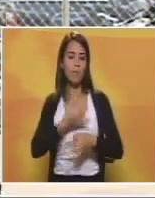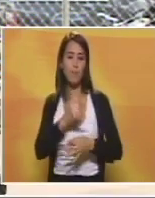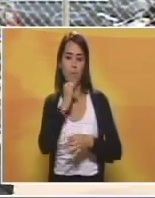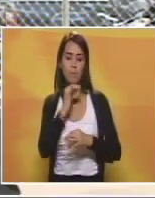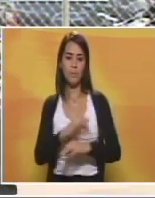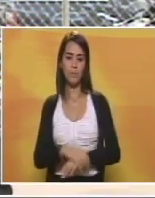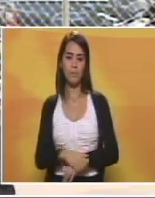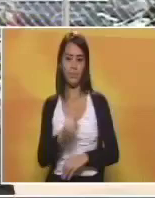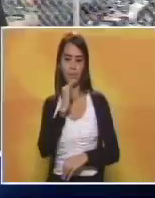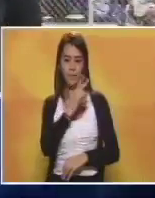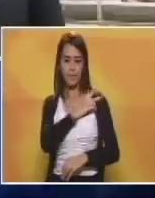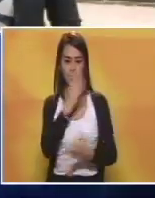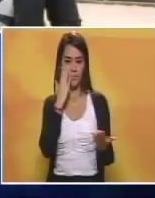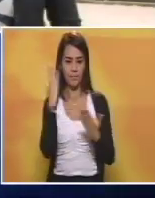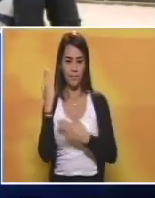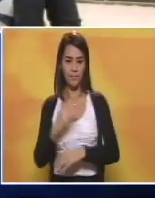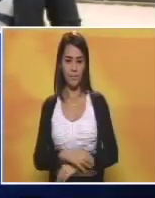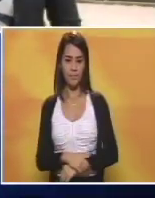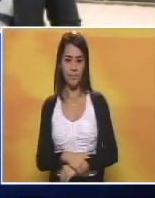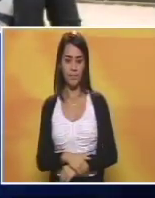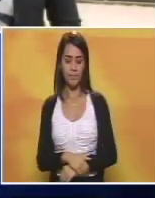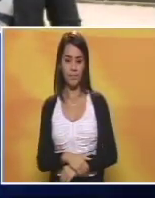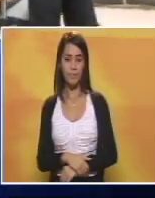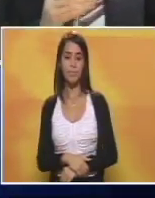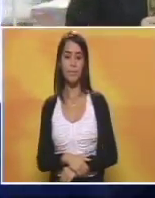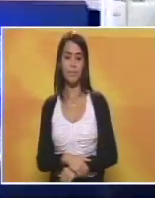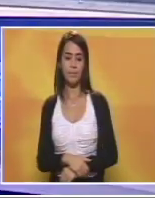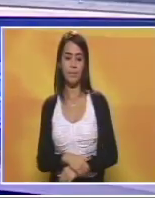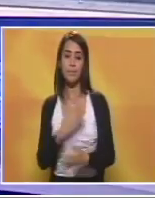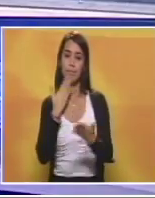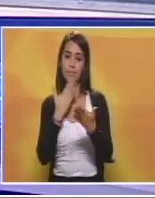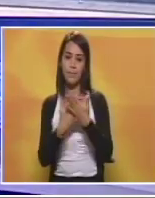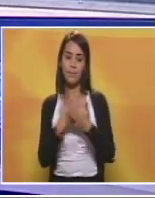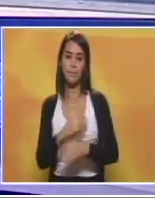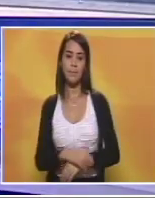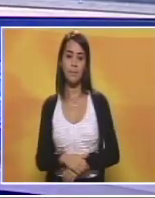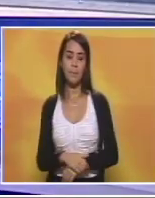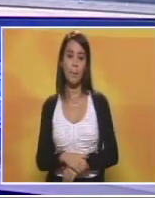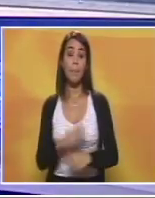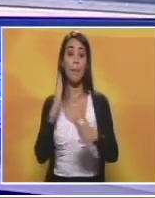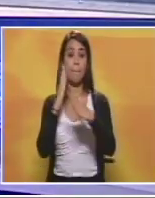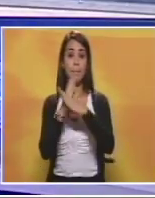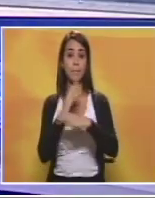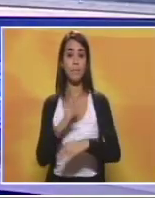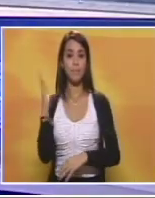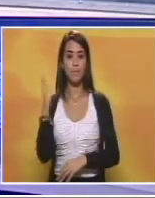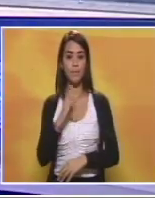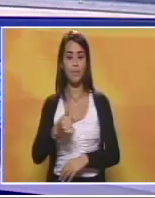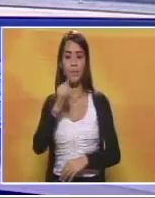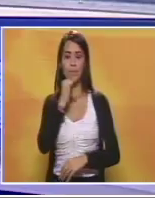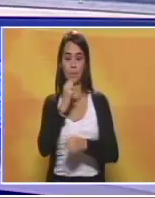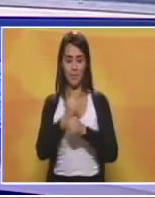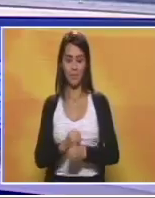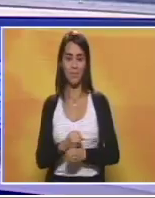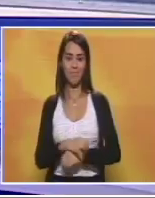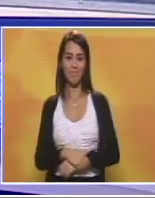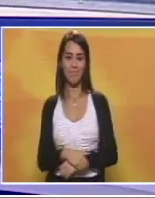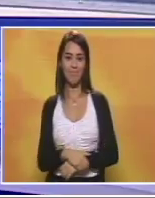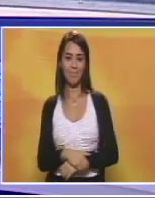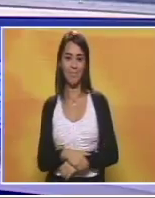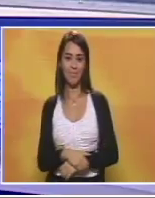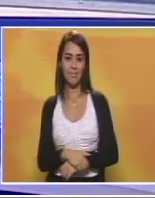retornamos el contacto a los estudios gracias diana hacemos una breve pausa al regreso mínimo como de información no se